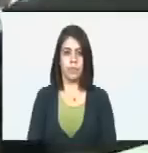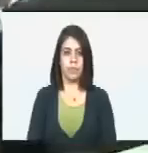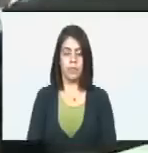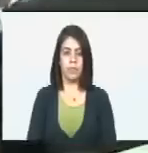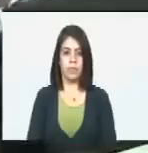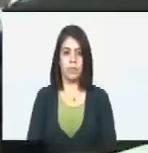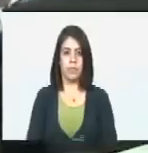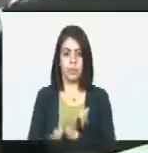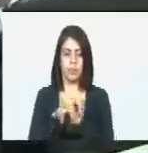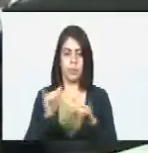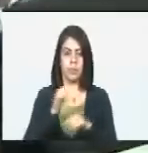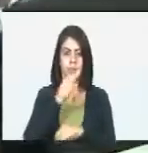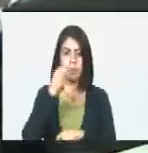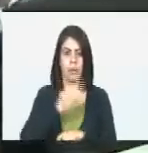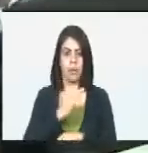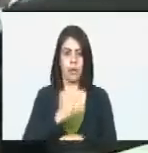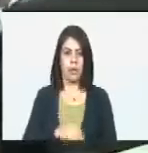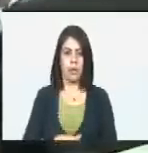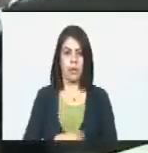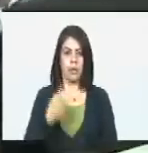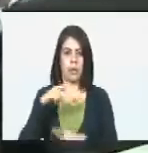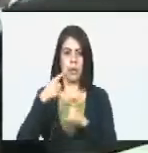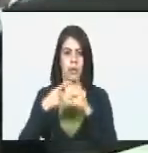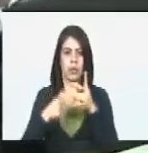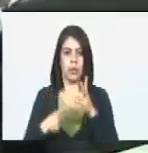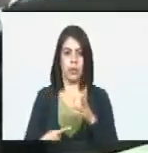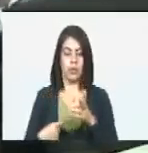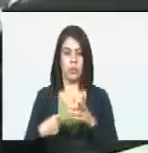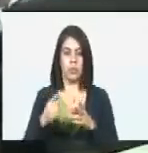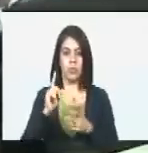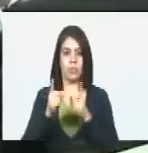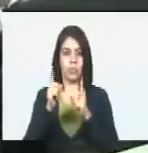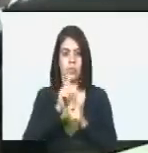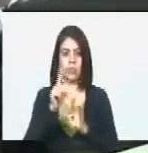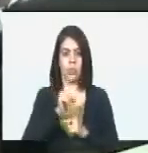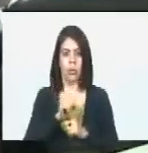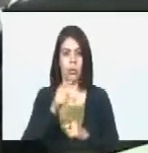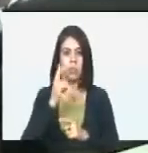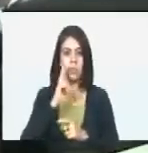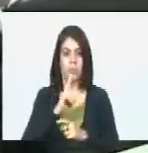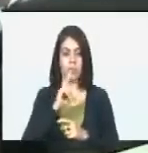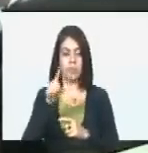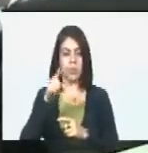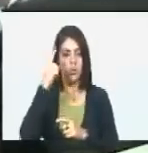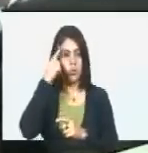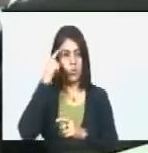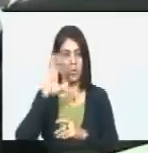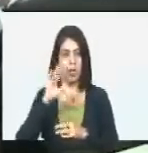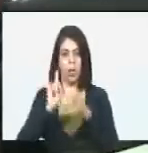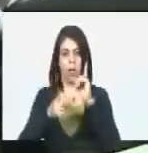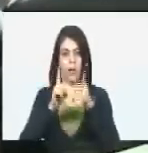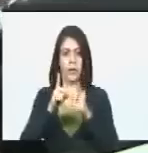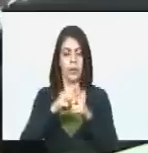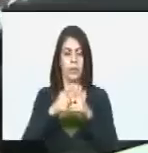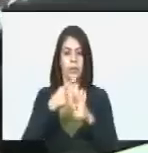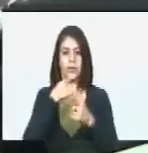porque de verdad hay cosas que uno no... A veces, usted es mejor que yo, lo sabe. A veces uno no domina